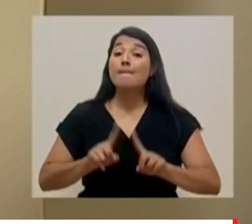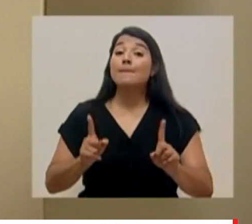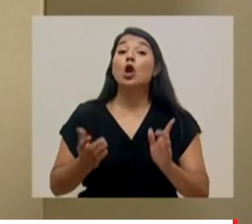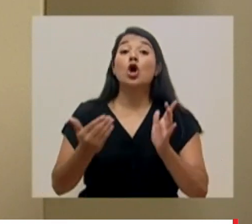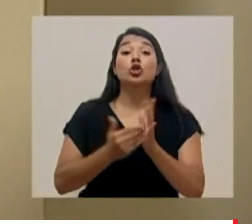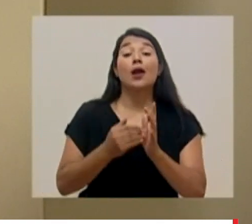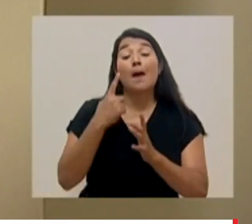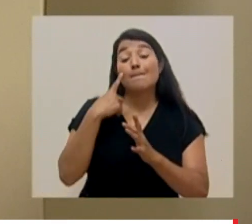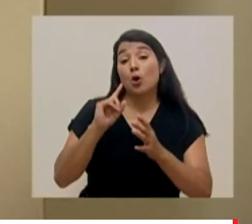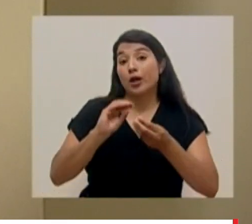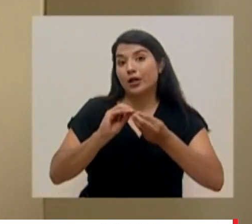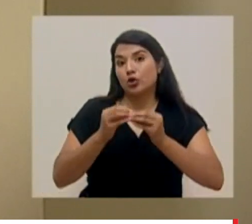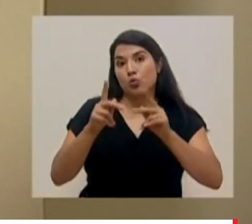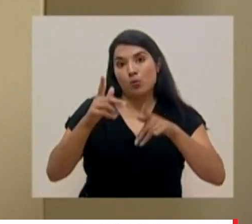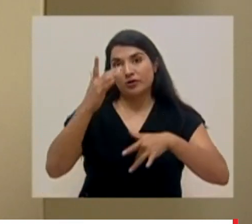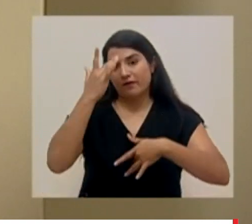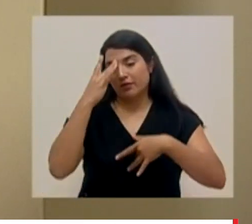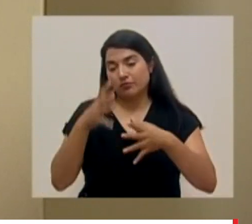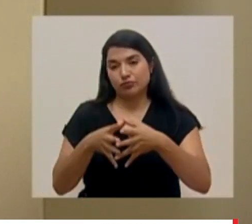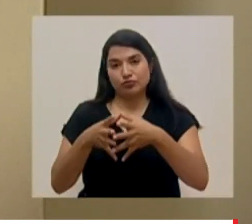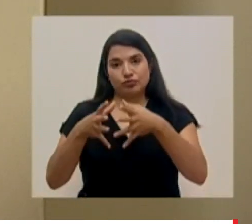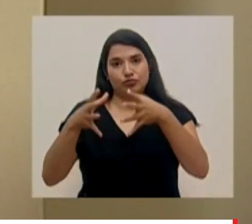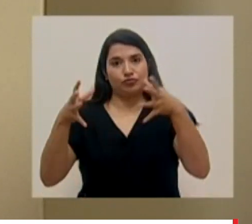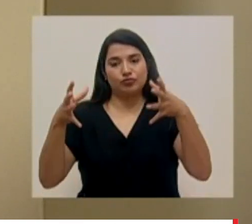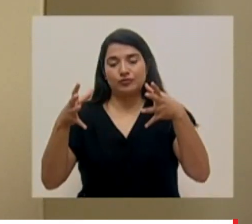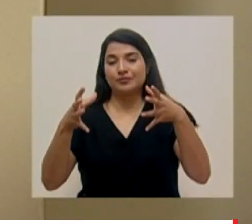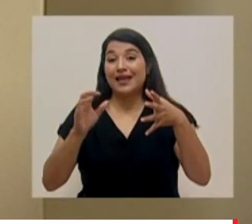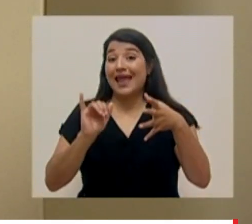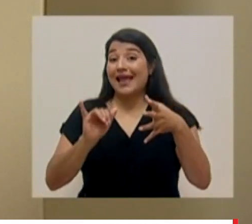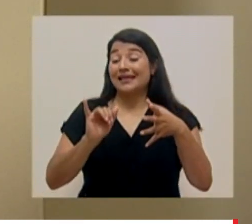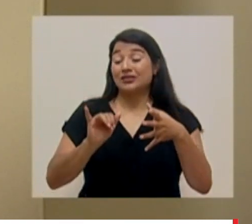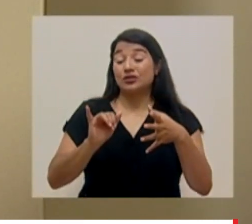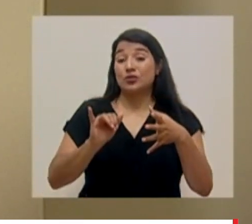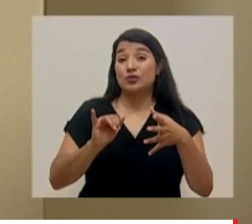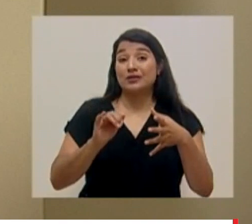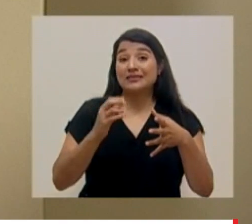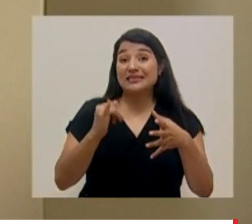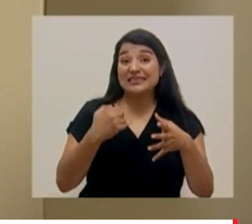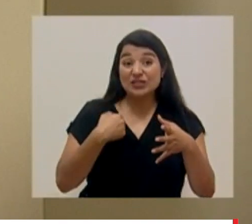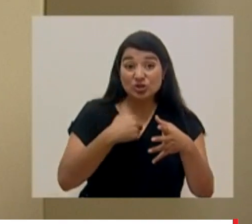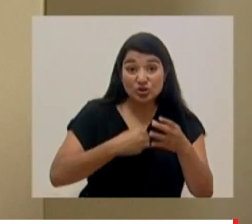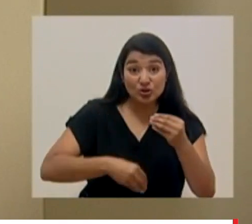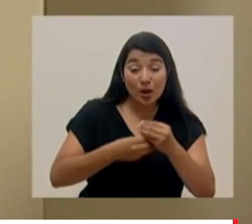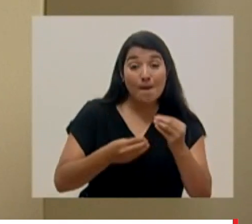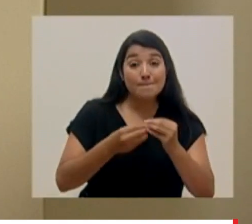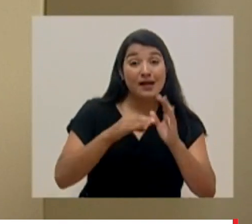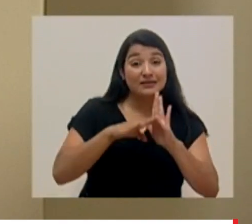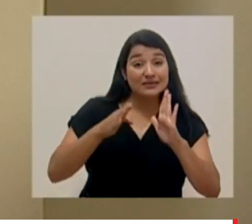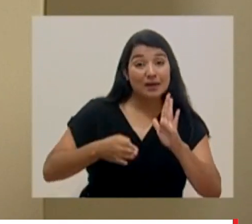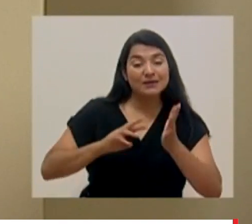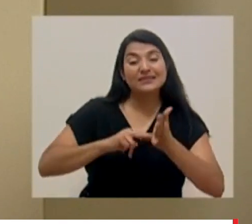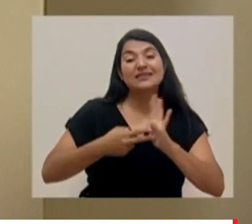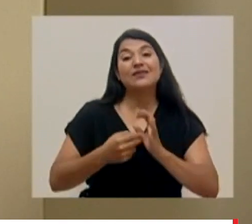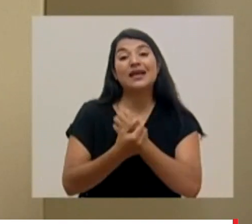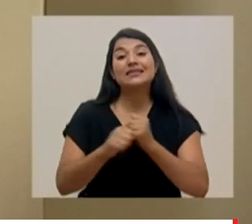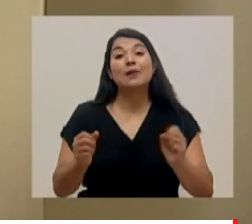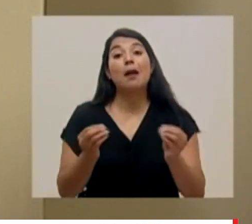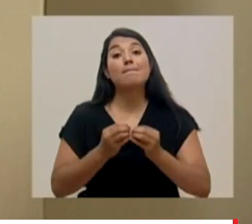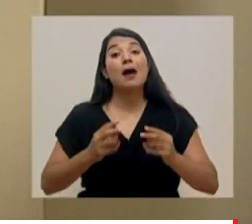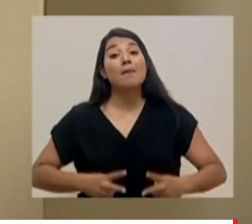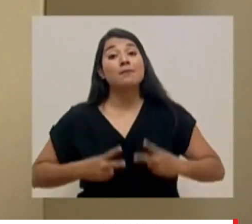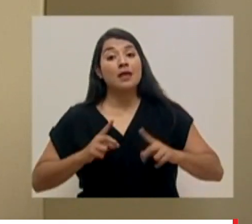por las curvas que estamos viendo, eso nos permitirá, esperamos, salvar más vidas, pero igual se